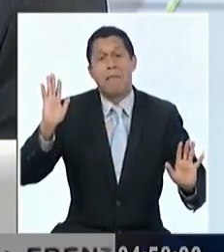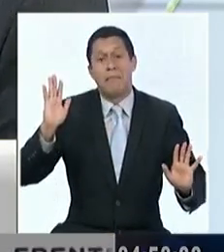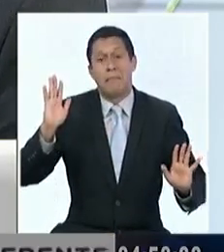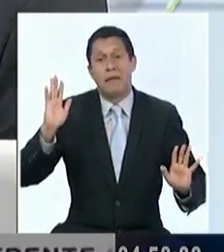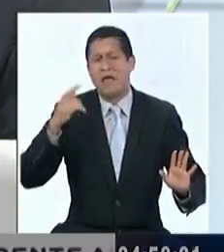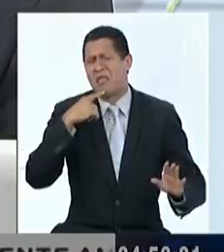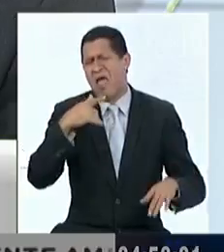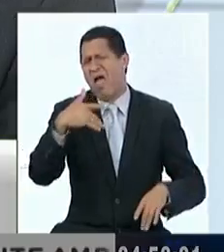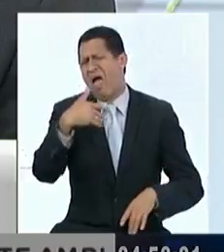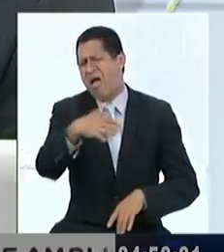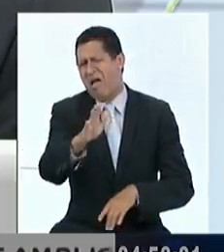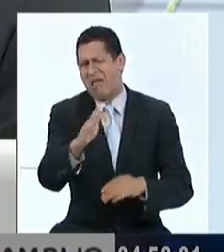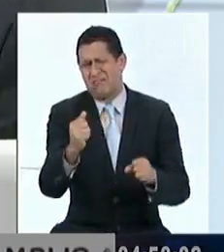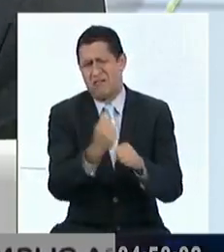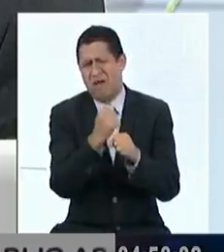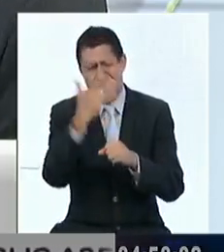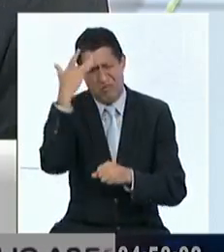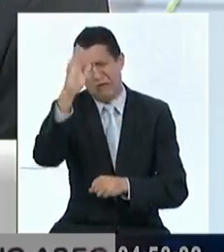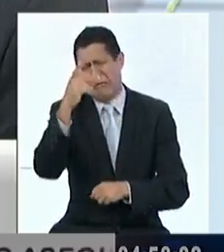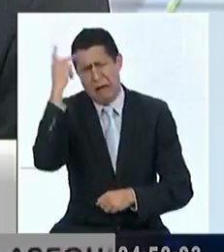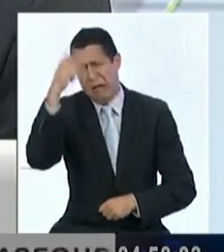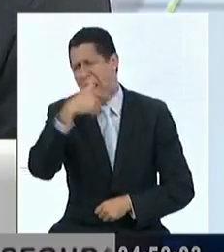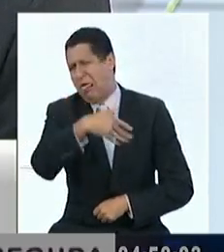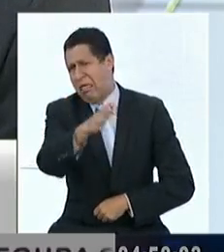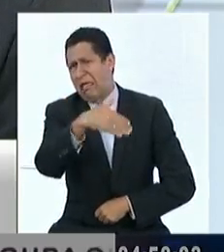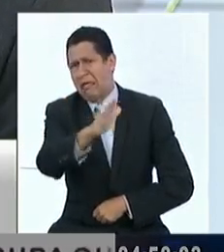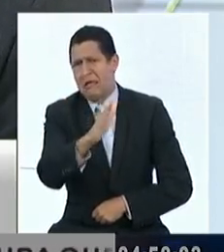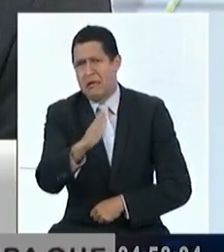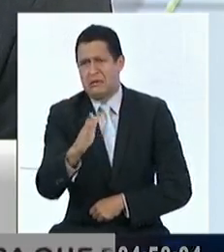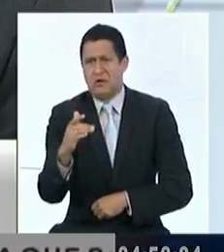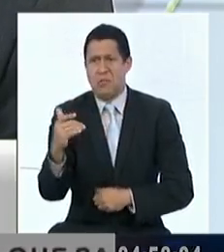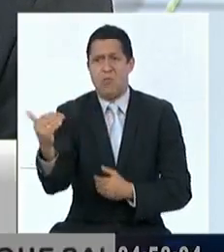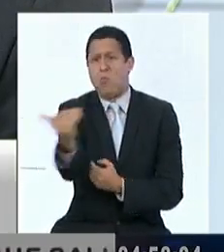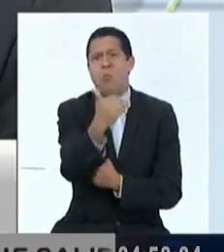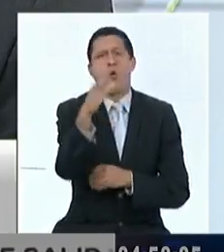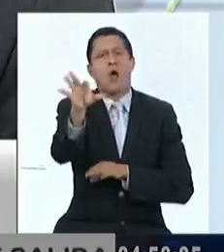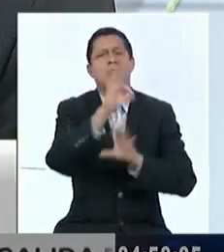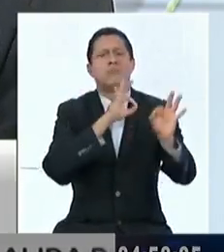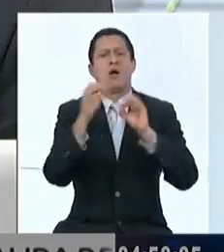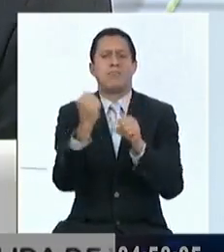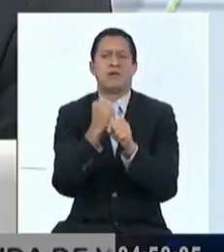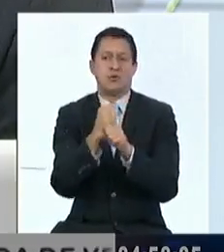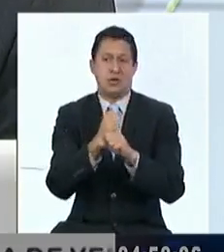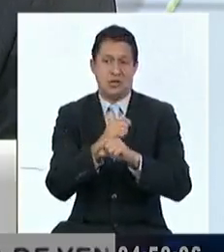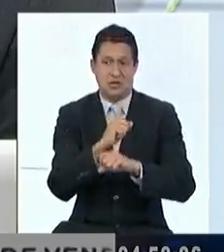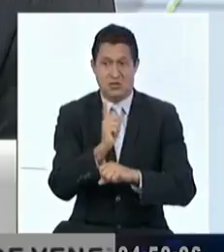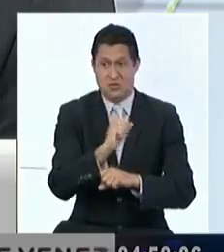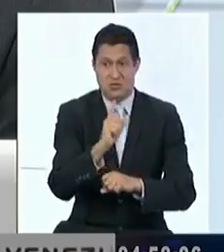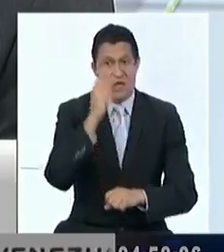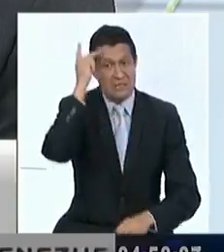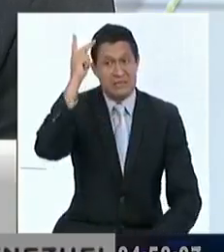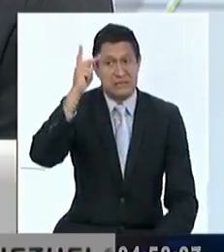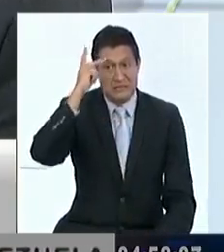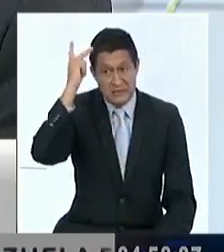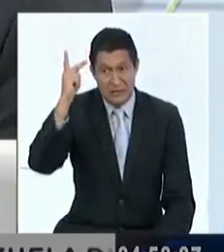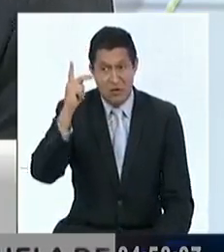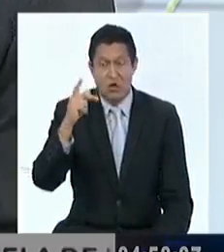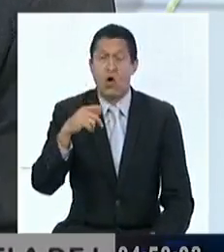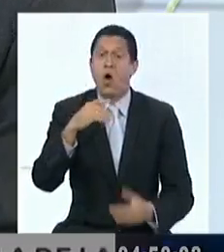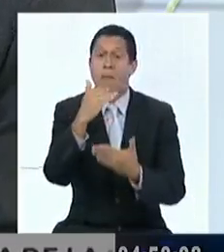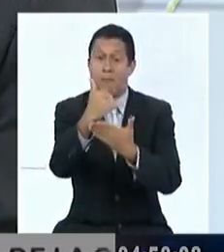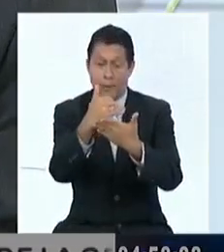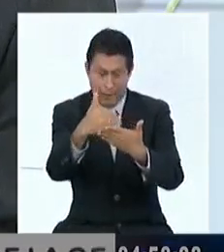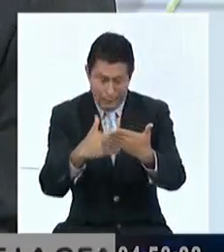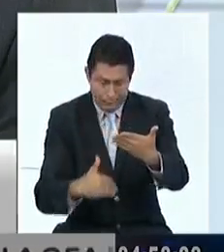minimiza el trabajo del psicólogo nada más lo que vendría siendo el reclutamiento y la selección del personal entonces tú ves el psicólogo aplicando pruebas ves al